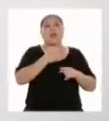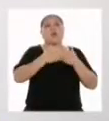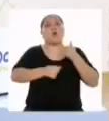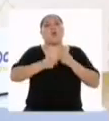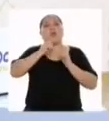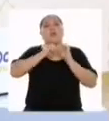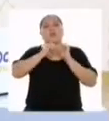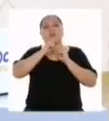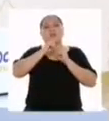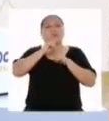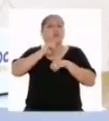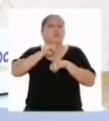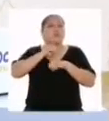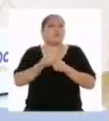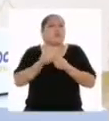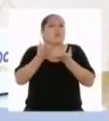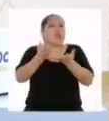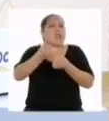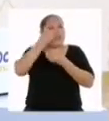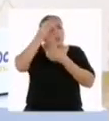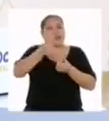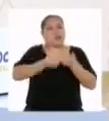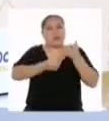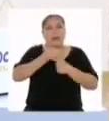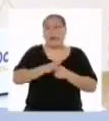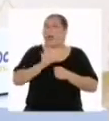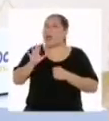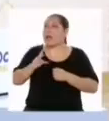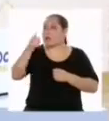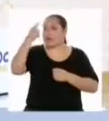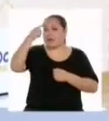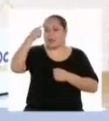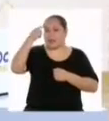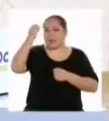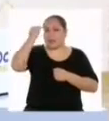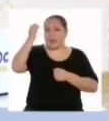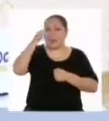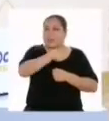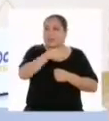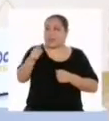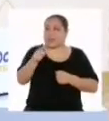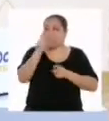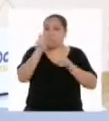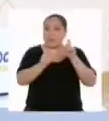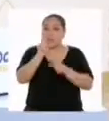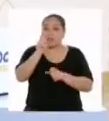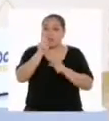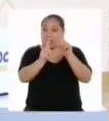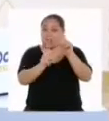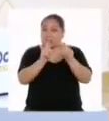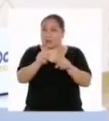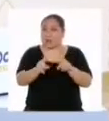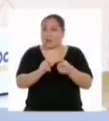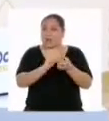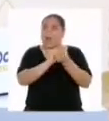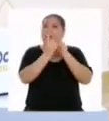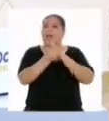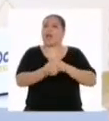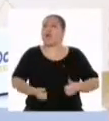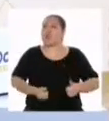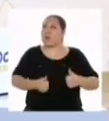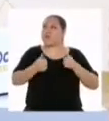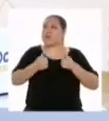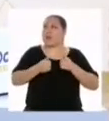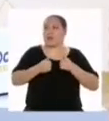quieres comunicar. La idea es concientizar y producir un cambio en el estilo de vida que tienen nuestros encuestados y que empiecen